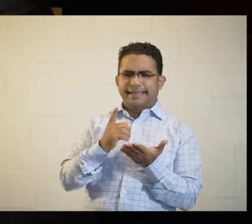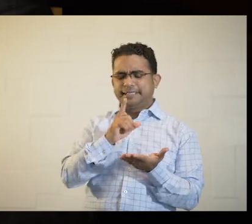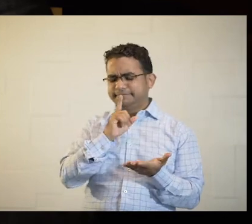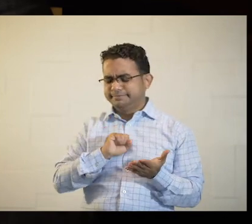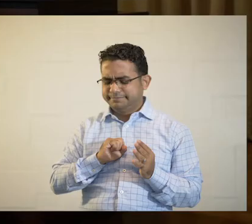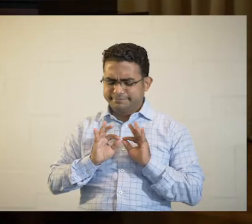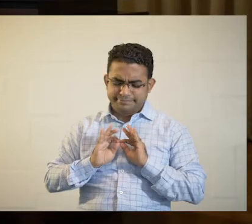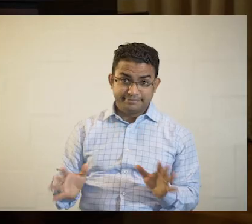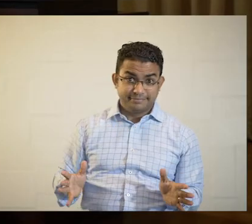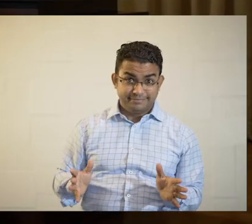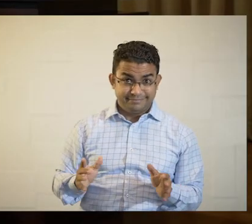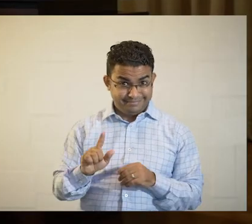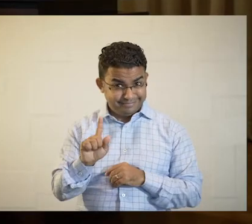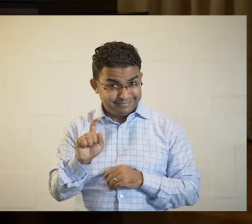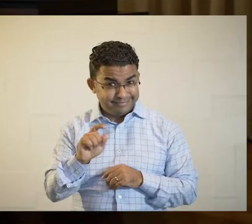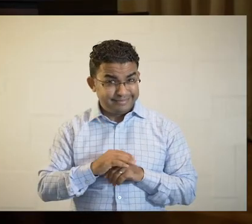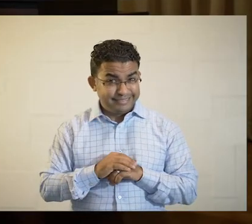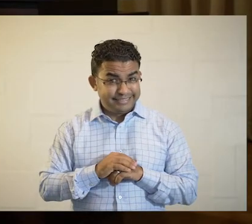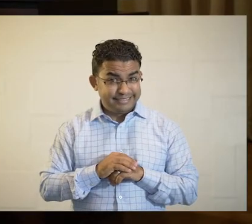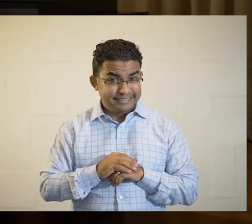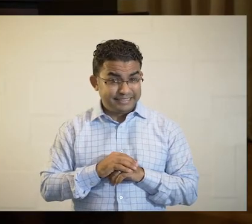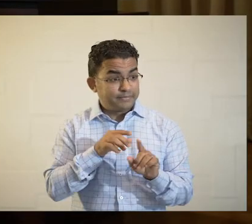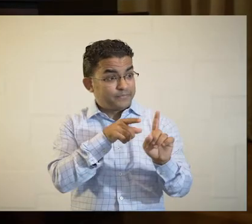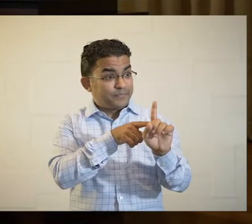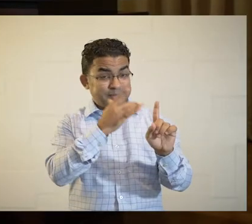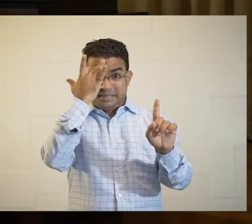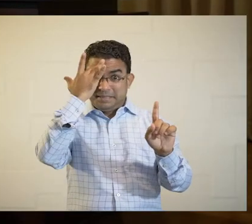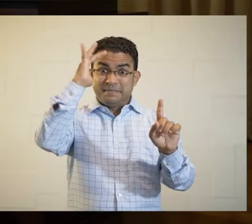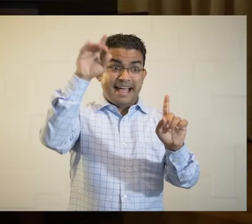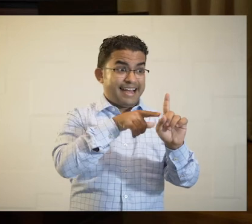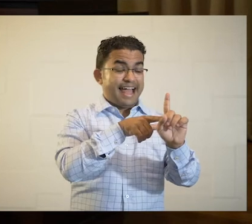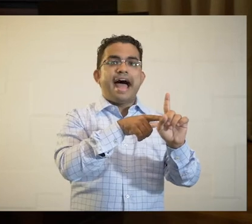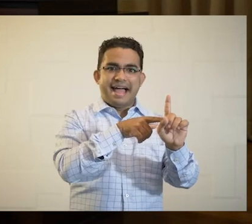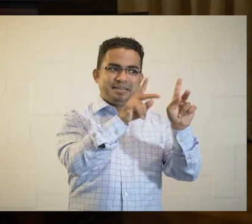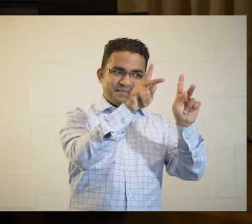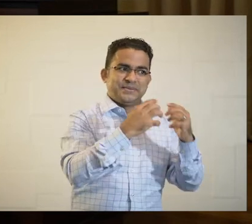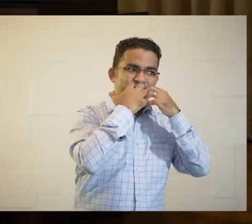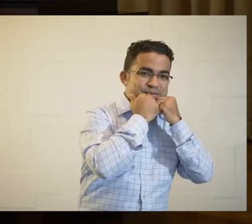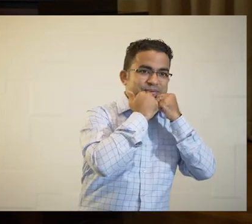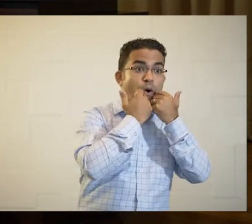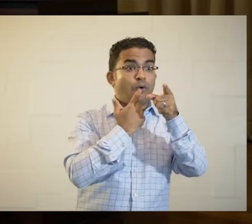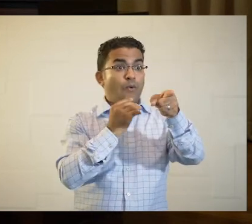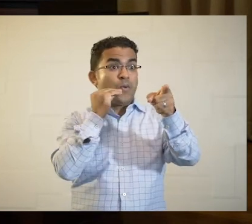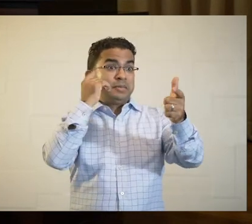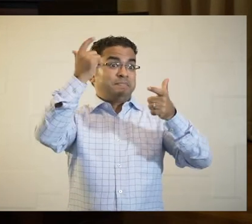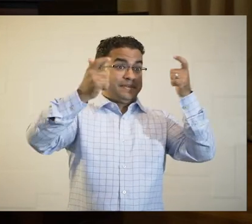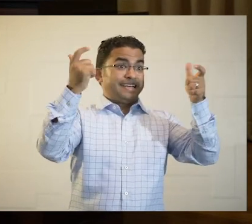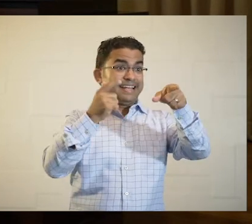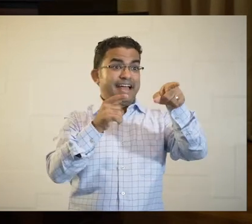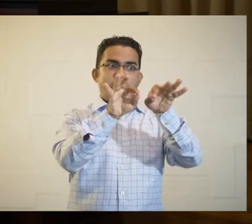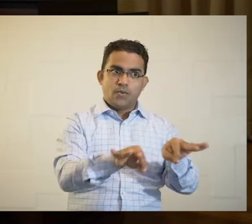¿Es una persona el más inteligente? ¿El que tiene una casa más grande? ¿El que posee mayor